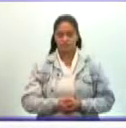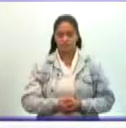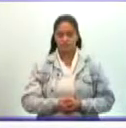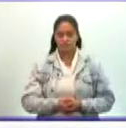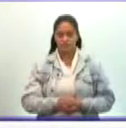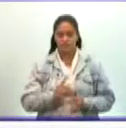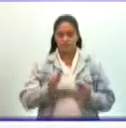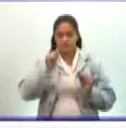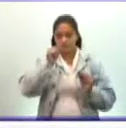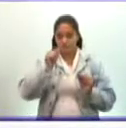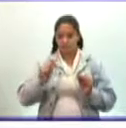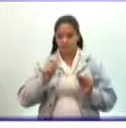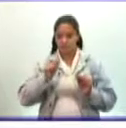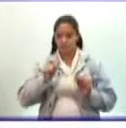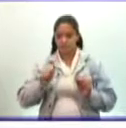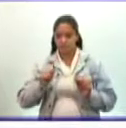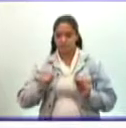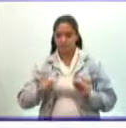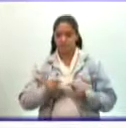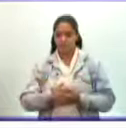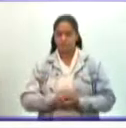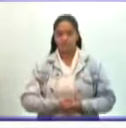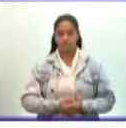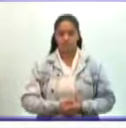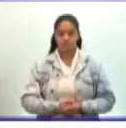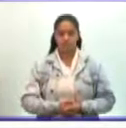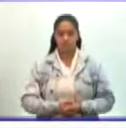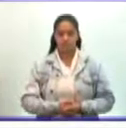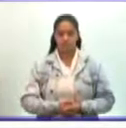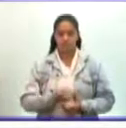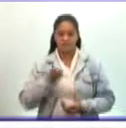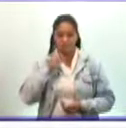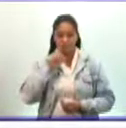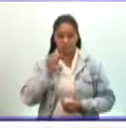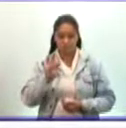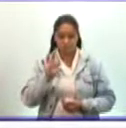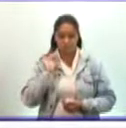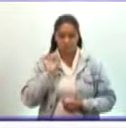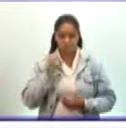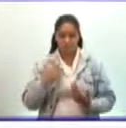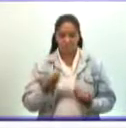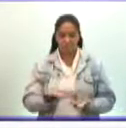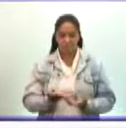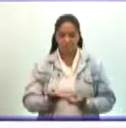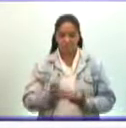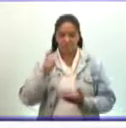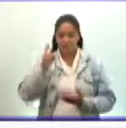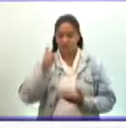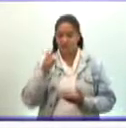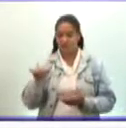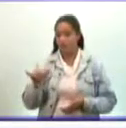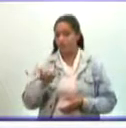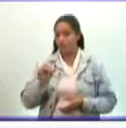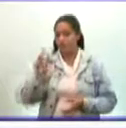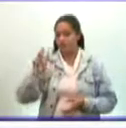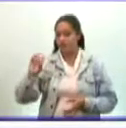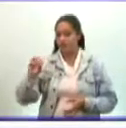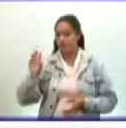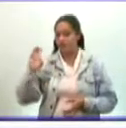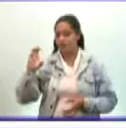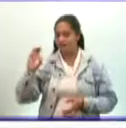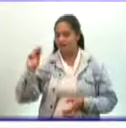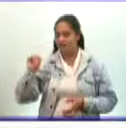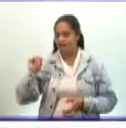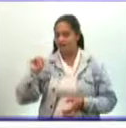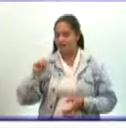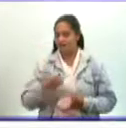Estamos simplificando y entonces obtenemos que el segmento X, su longitud